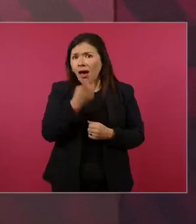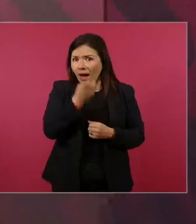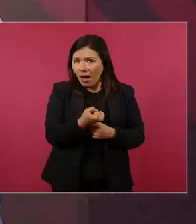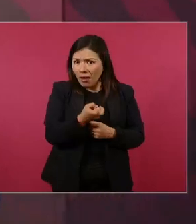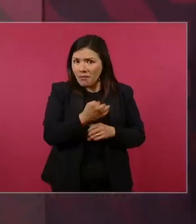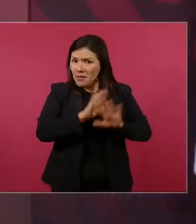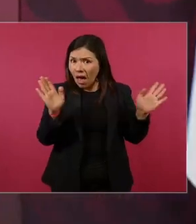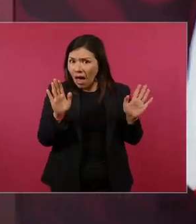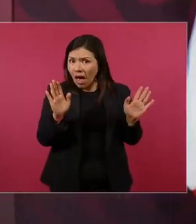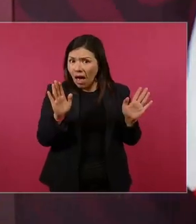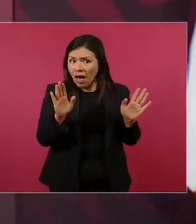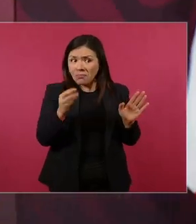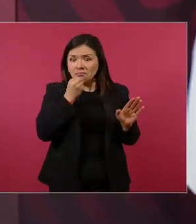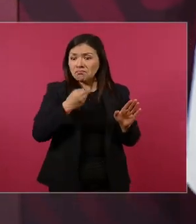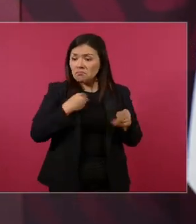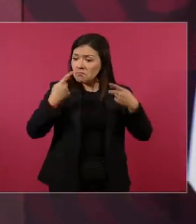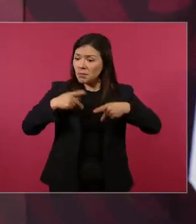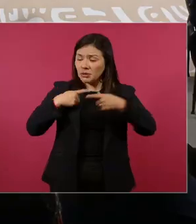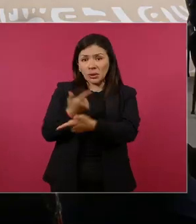liberarlo,